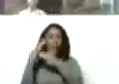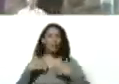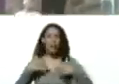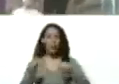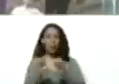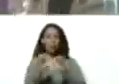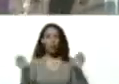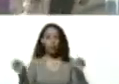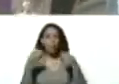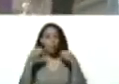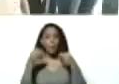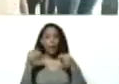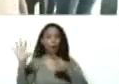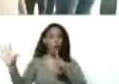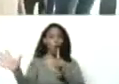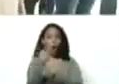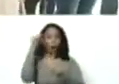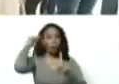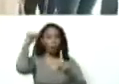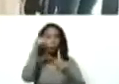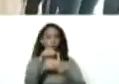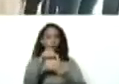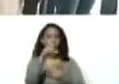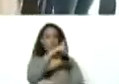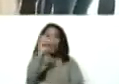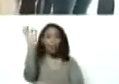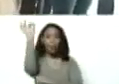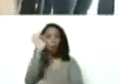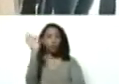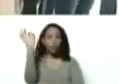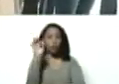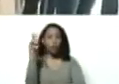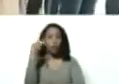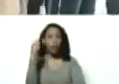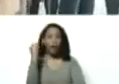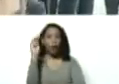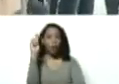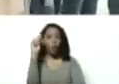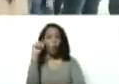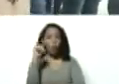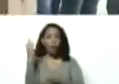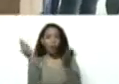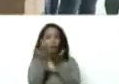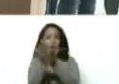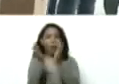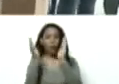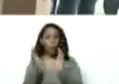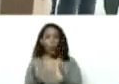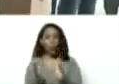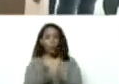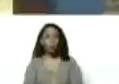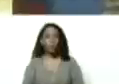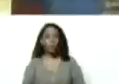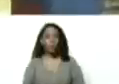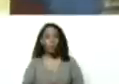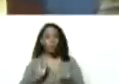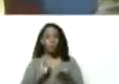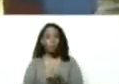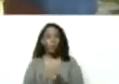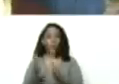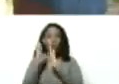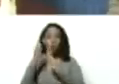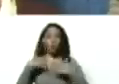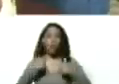educación para lograr el objetivo del cien por ciento de escuelas y establecimientos de